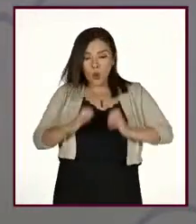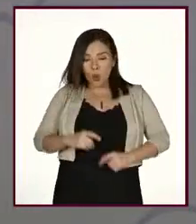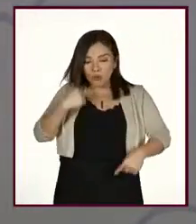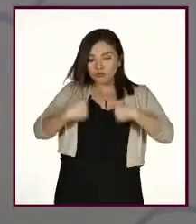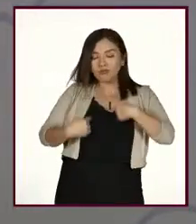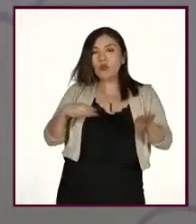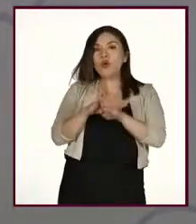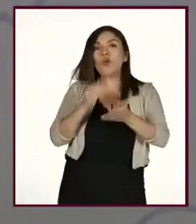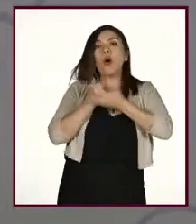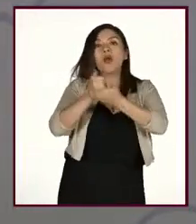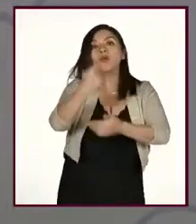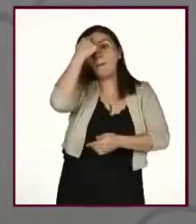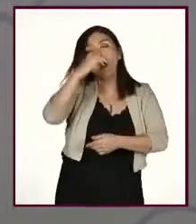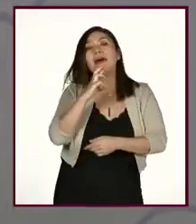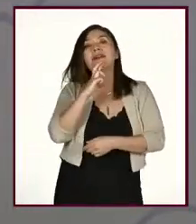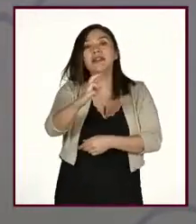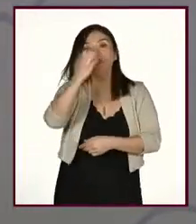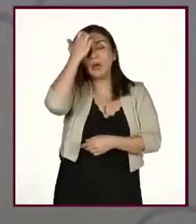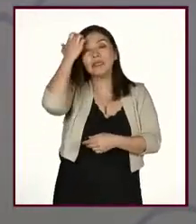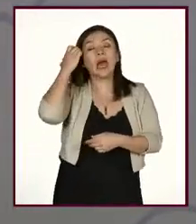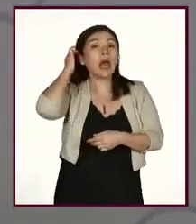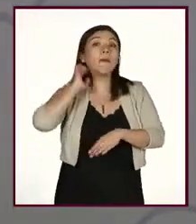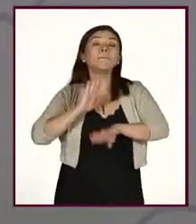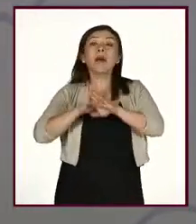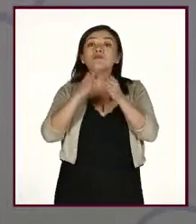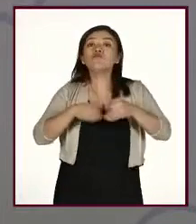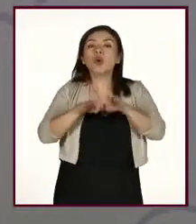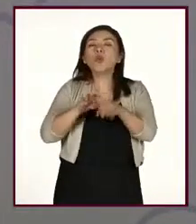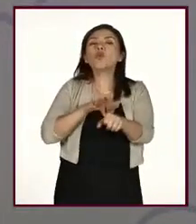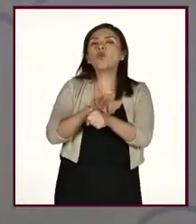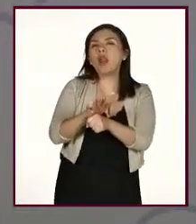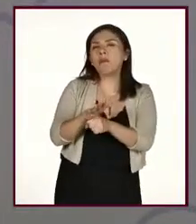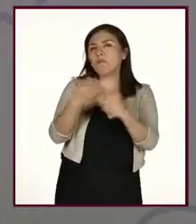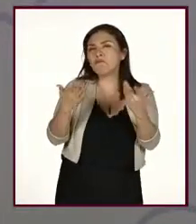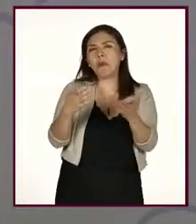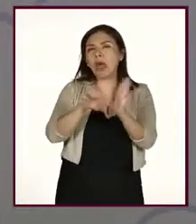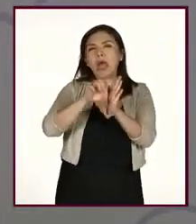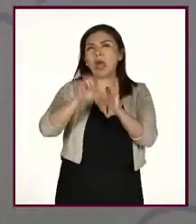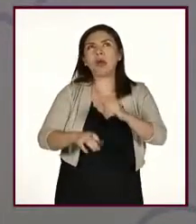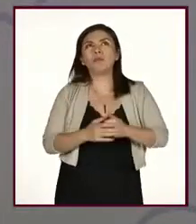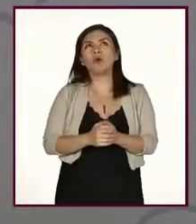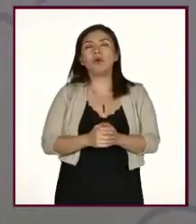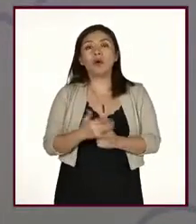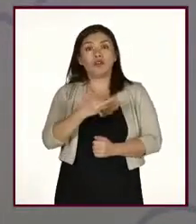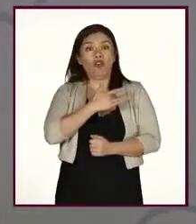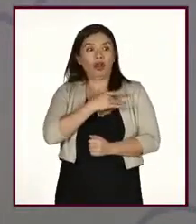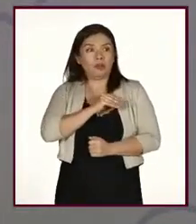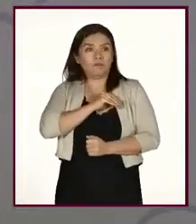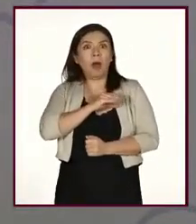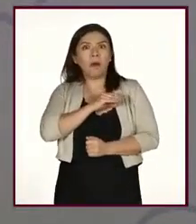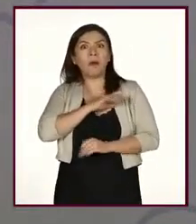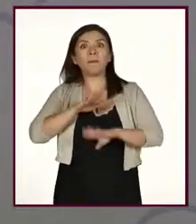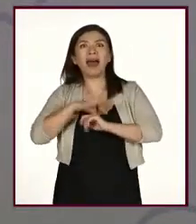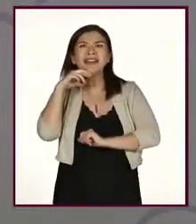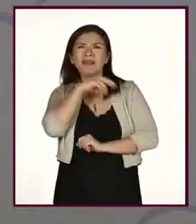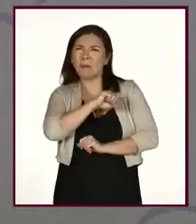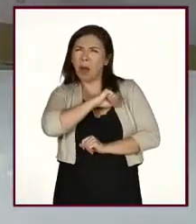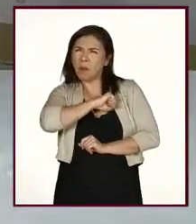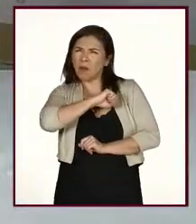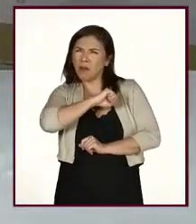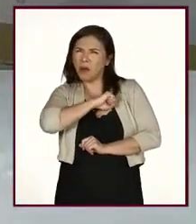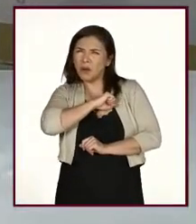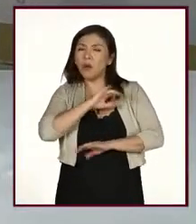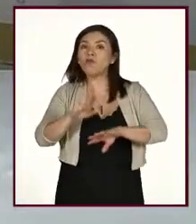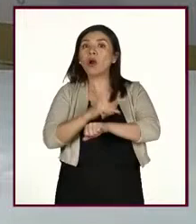como estas funciones que requieren prioridad? Pues la frecuencia cardíaca, ¿no? Acelerar la frecuencia cardíaca